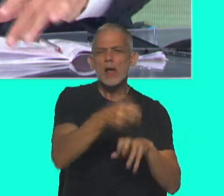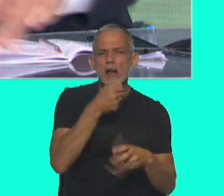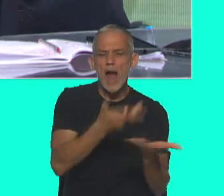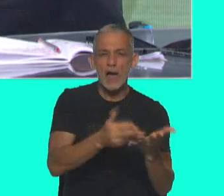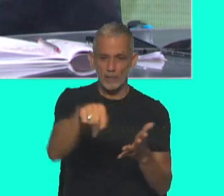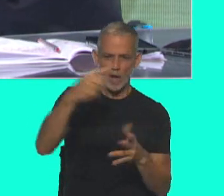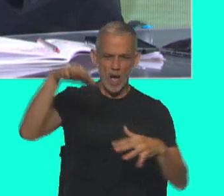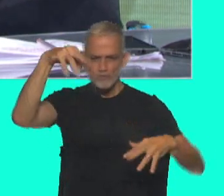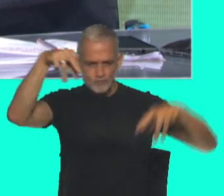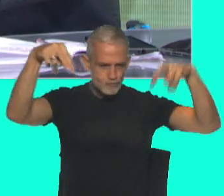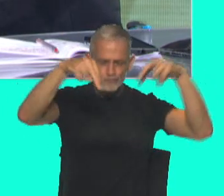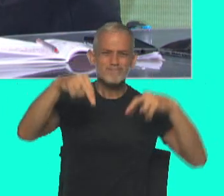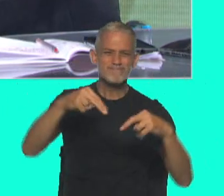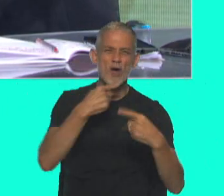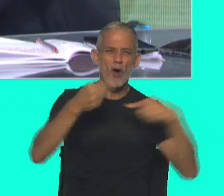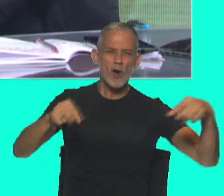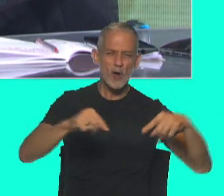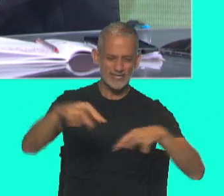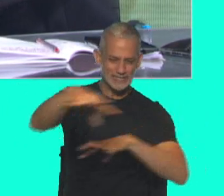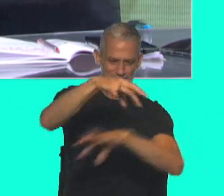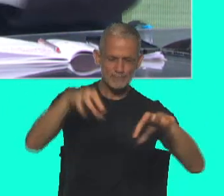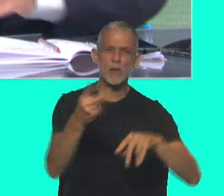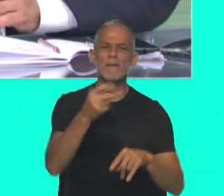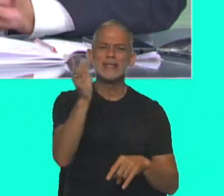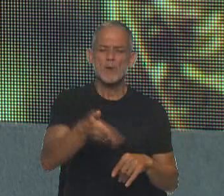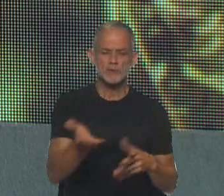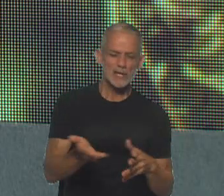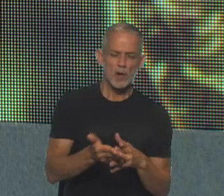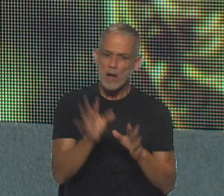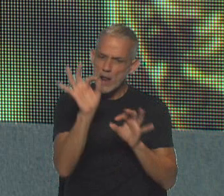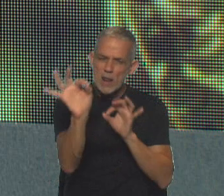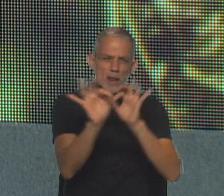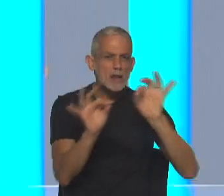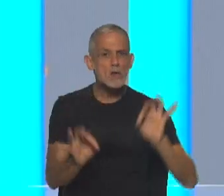produjo nada en esta parte se produjo pero nada más que un 20%